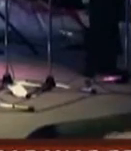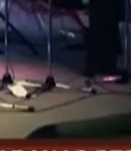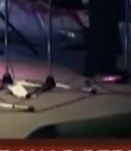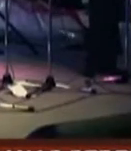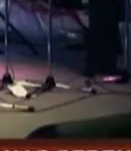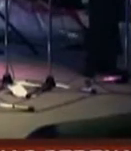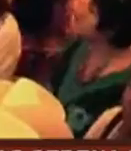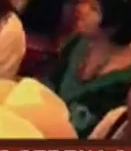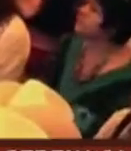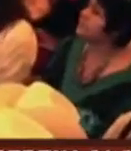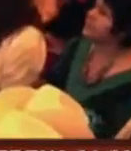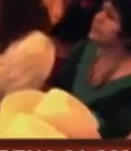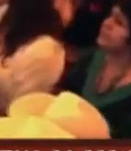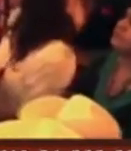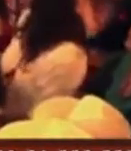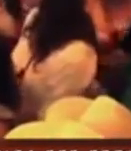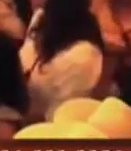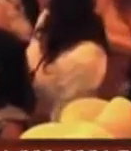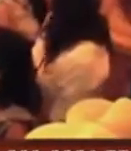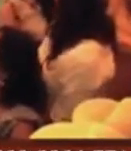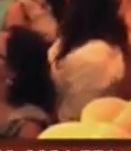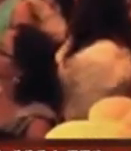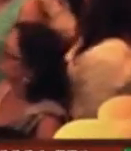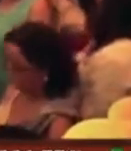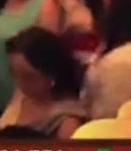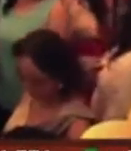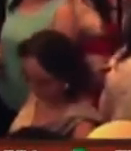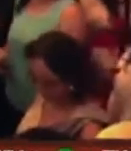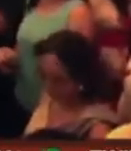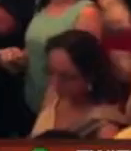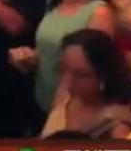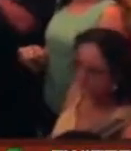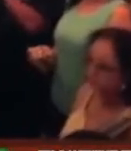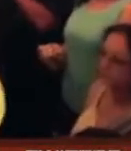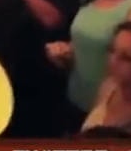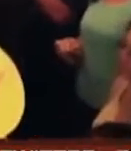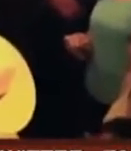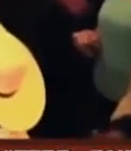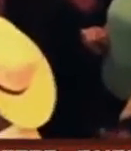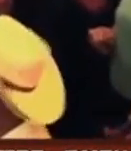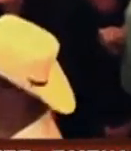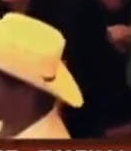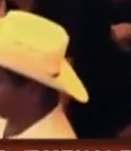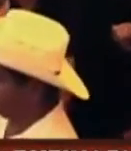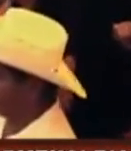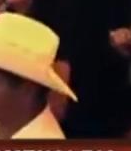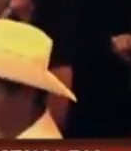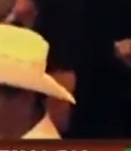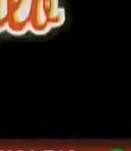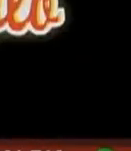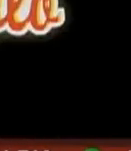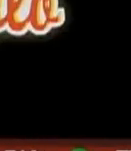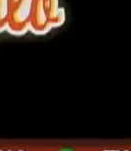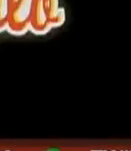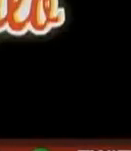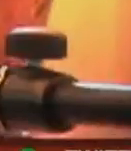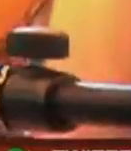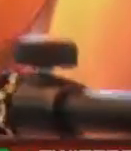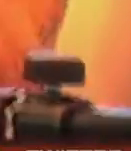de Música Tradicional. Con información de Ana Karen Alvarado e imágenes de Eric Gómez, Notimex.